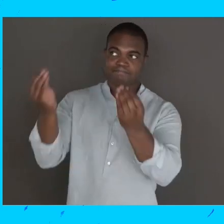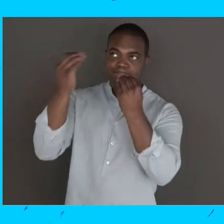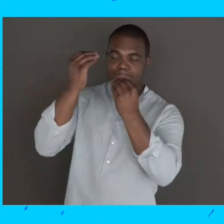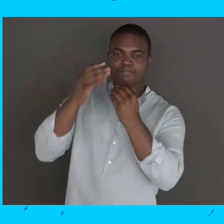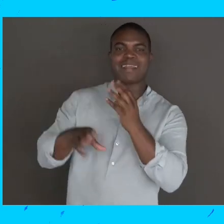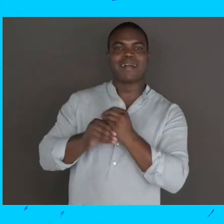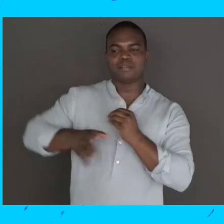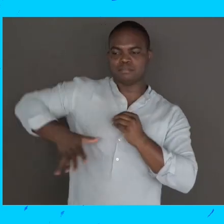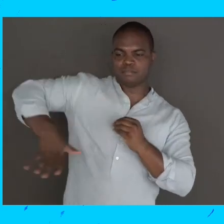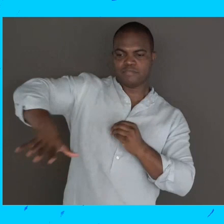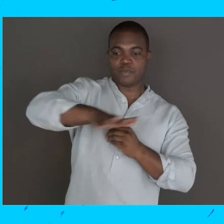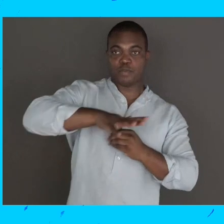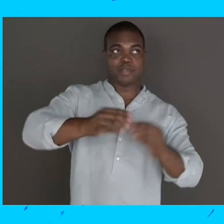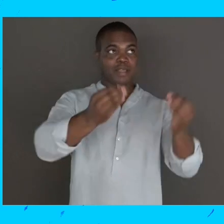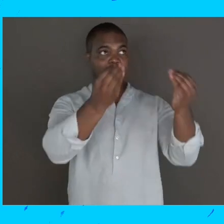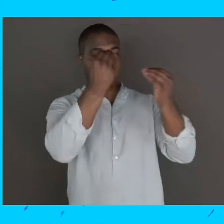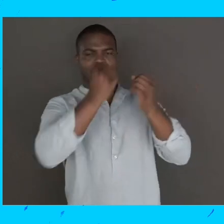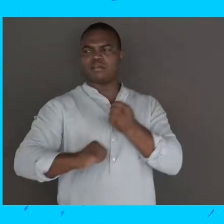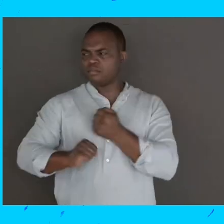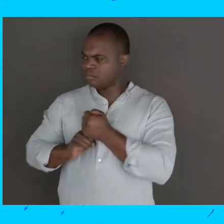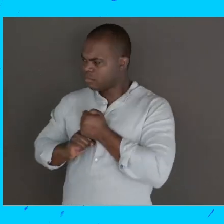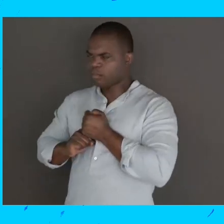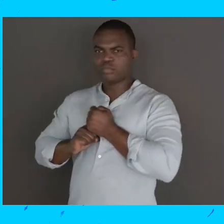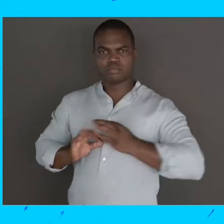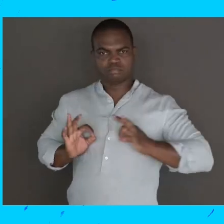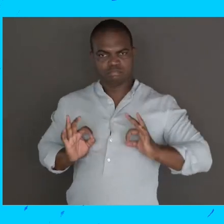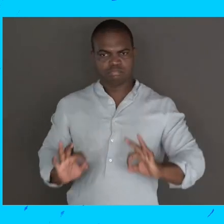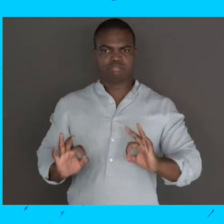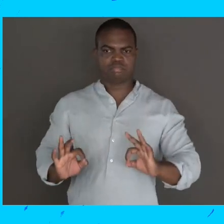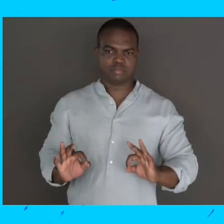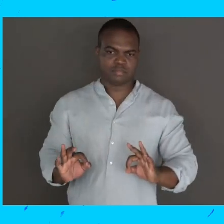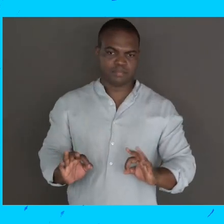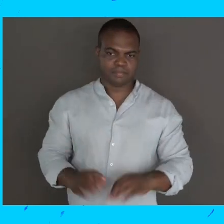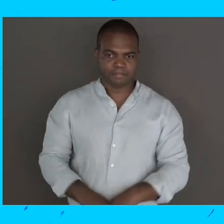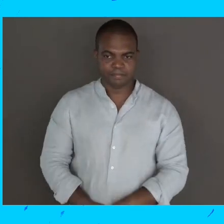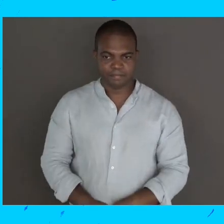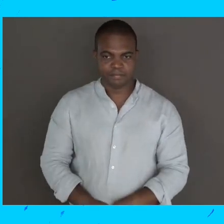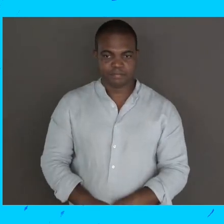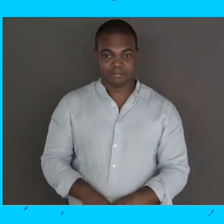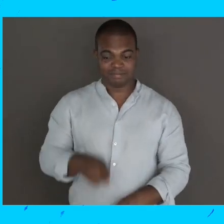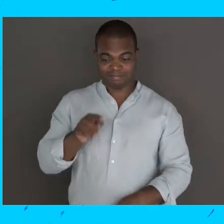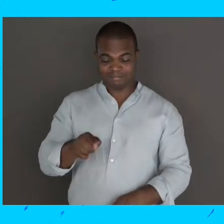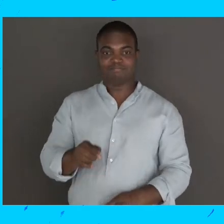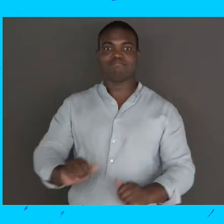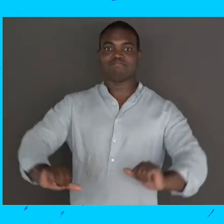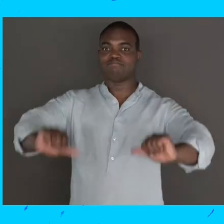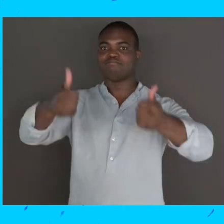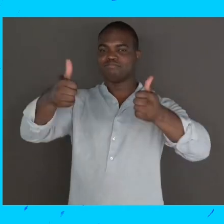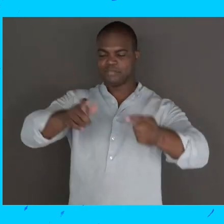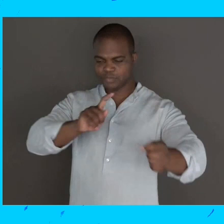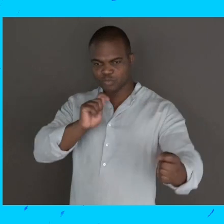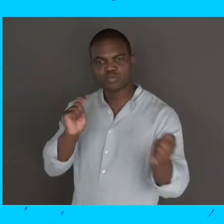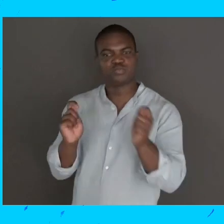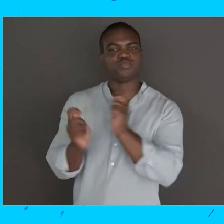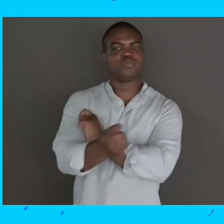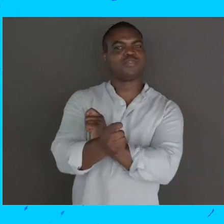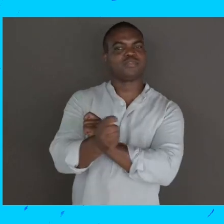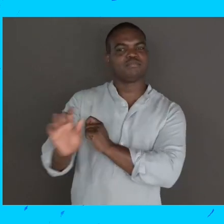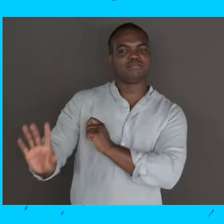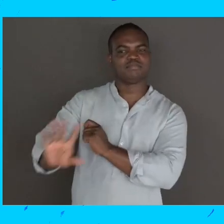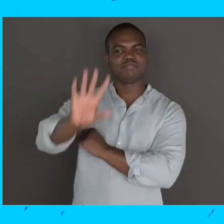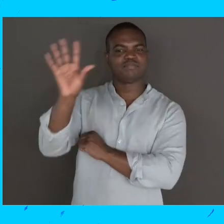2021, el compromiso que fue, bueno, que fue